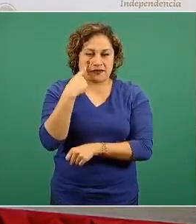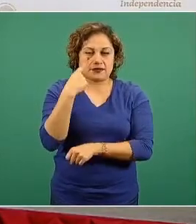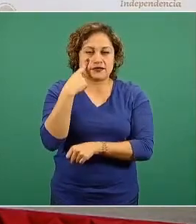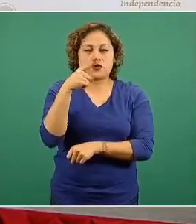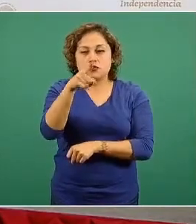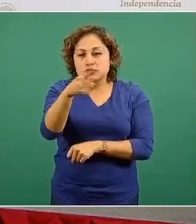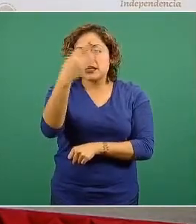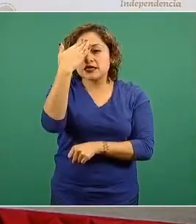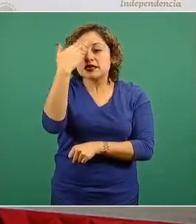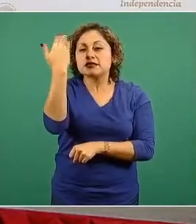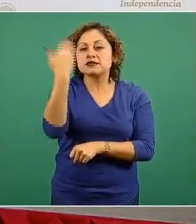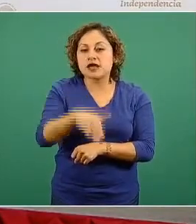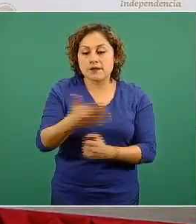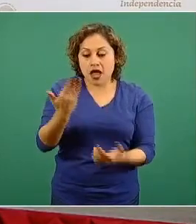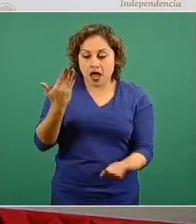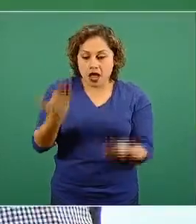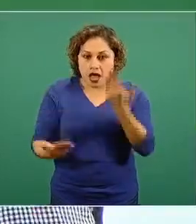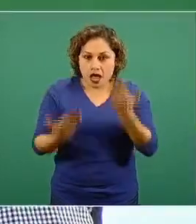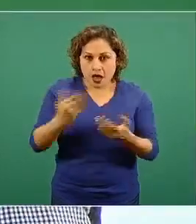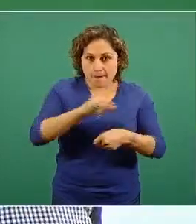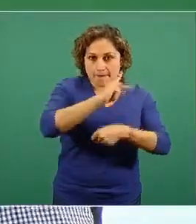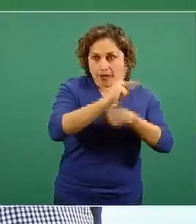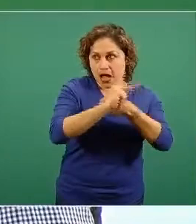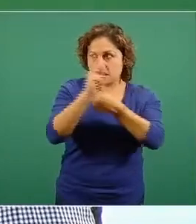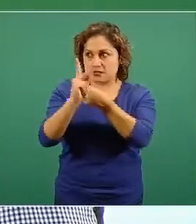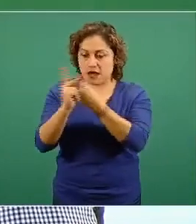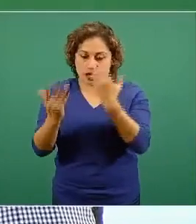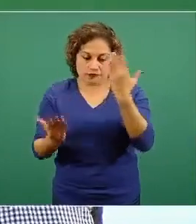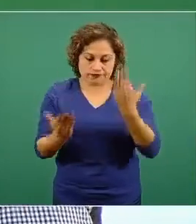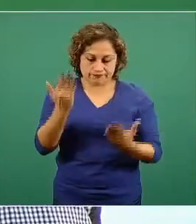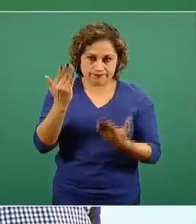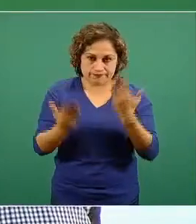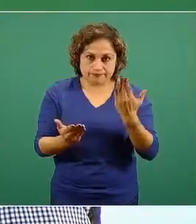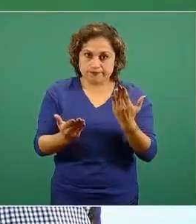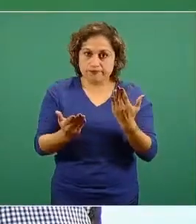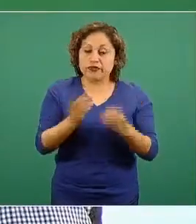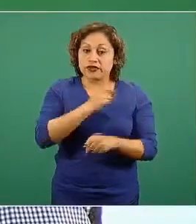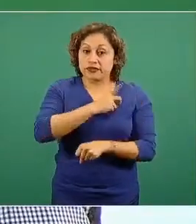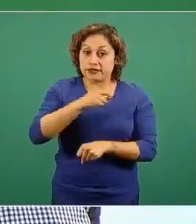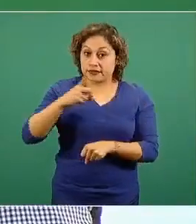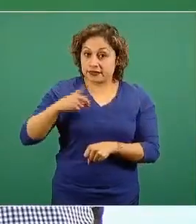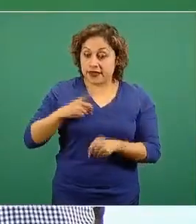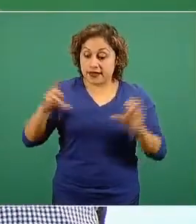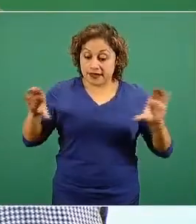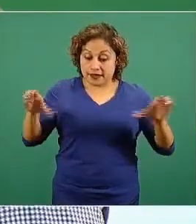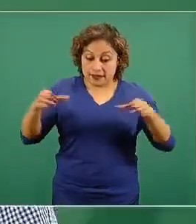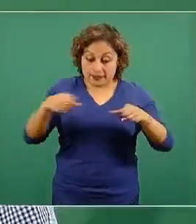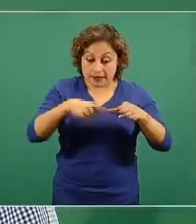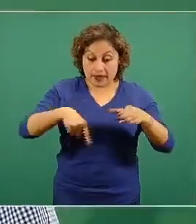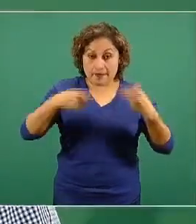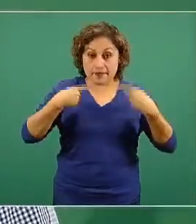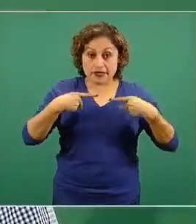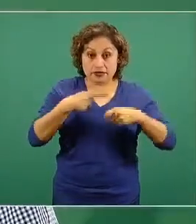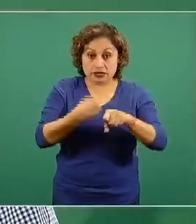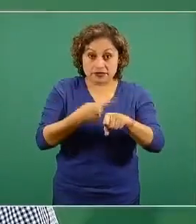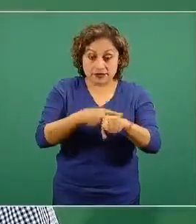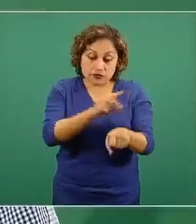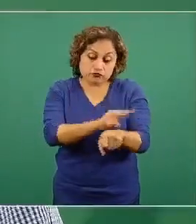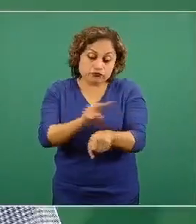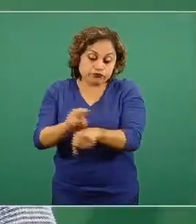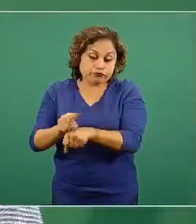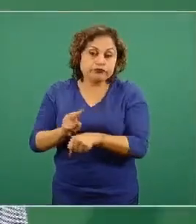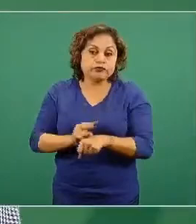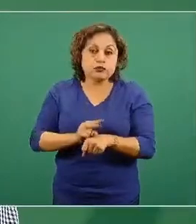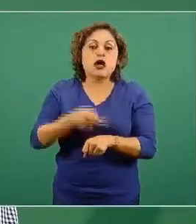comparaciones no basta solamente con observar al grupo de personas que tienen la nueva variante. Tenemos que observar sí a ese